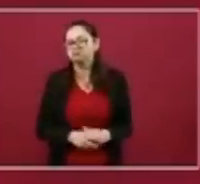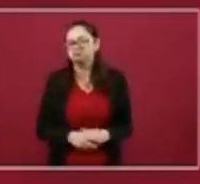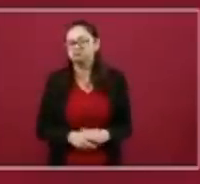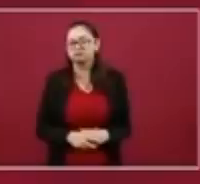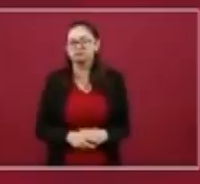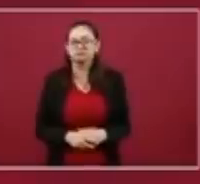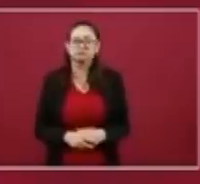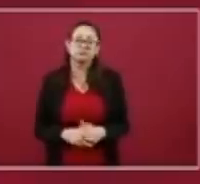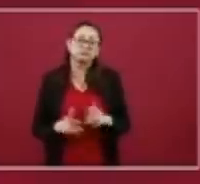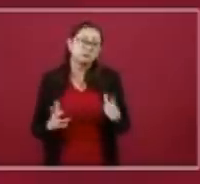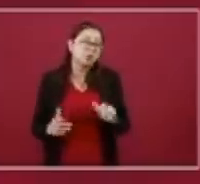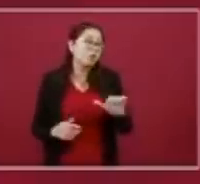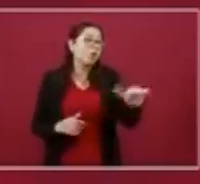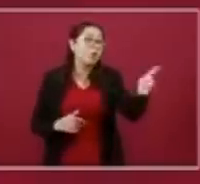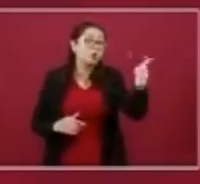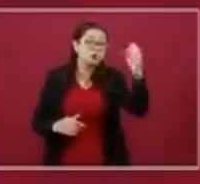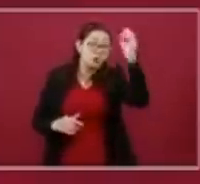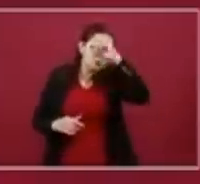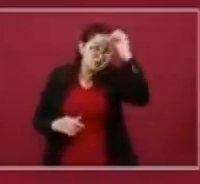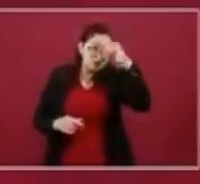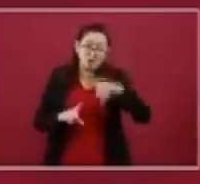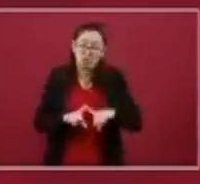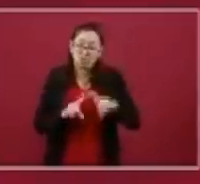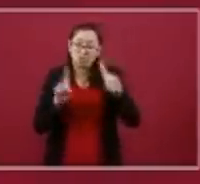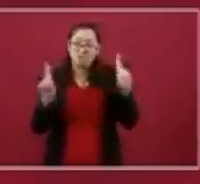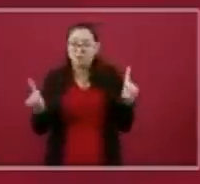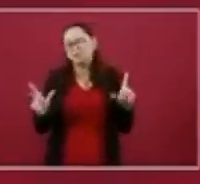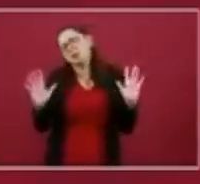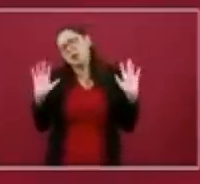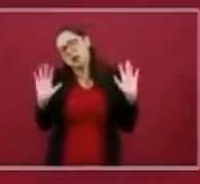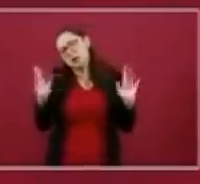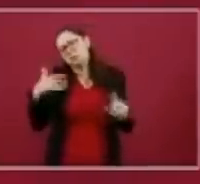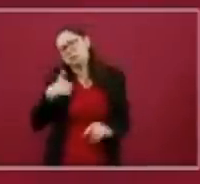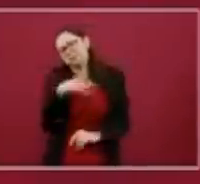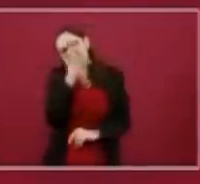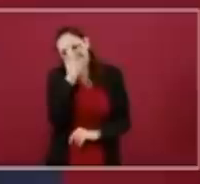hay quienes opinan de otra manera, yo respeto eso,